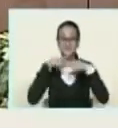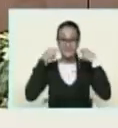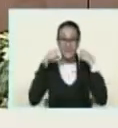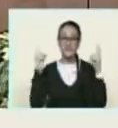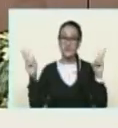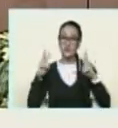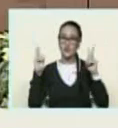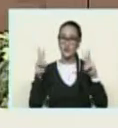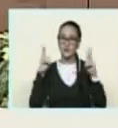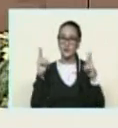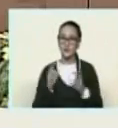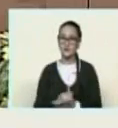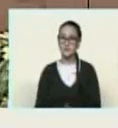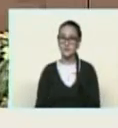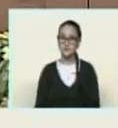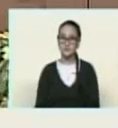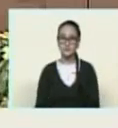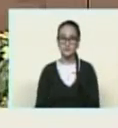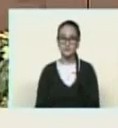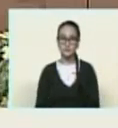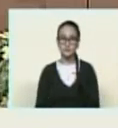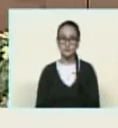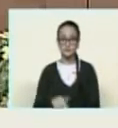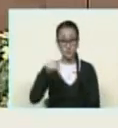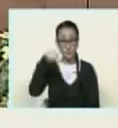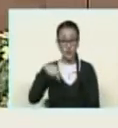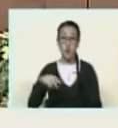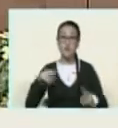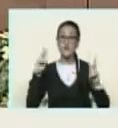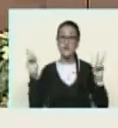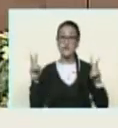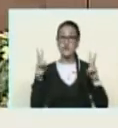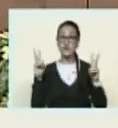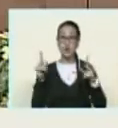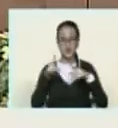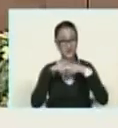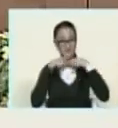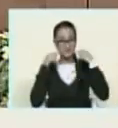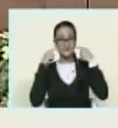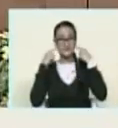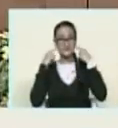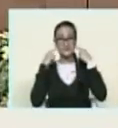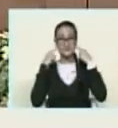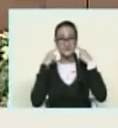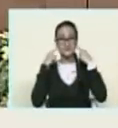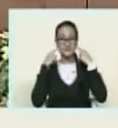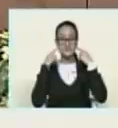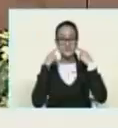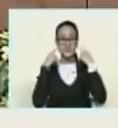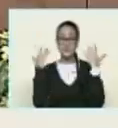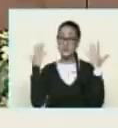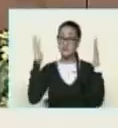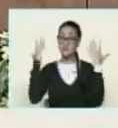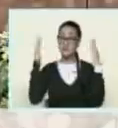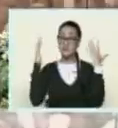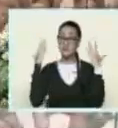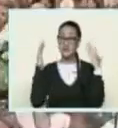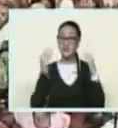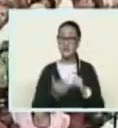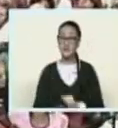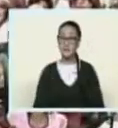victoria. Hoy, con la victoria, sonriamos, celebremos,